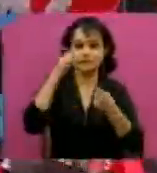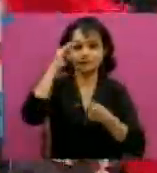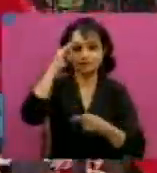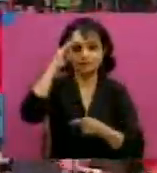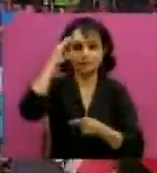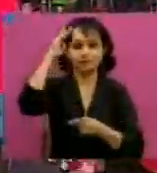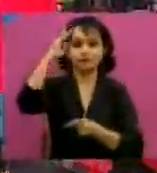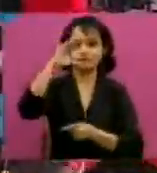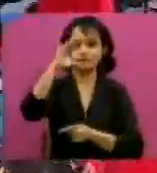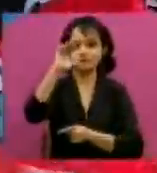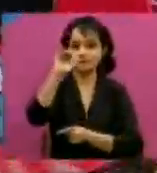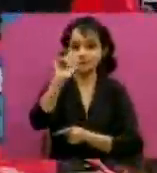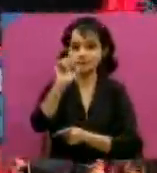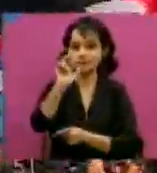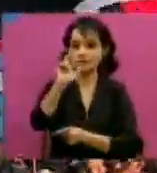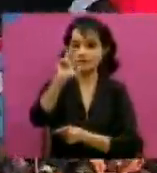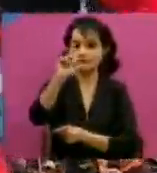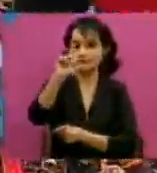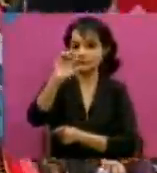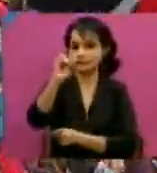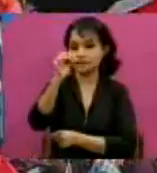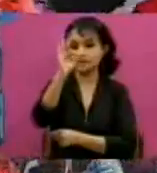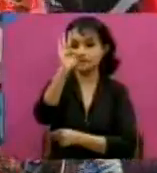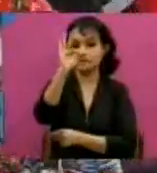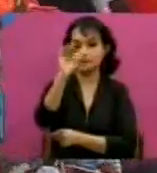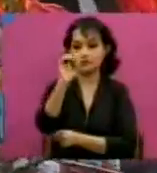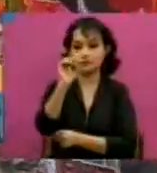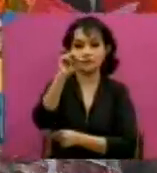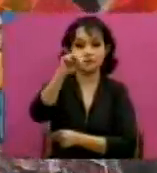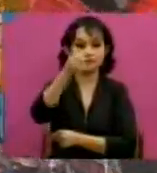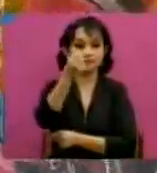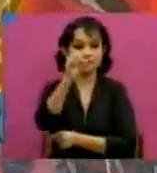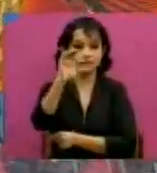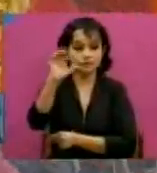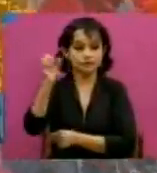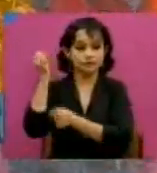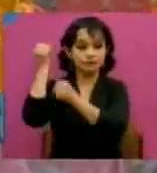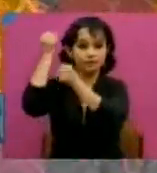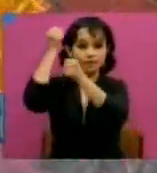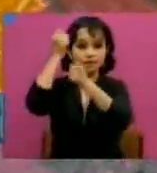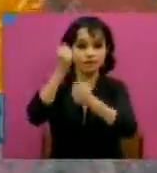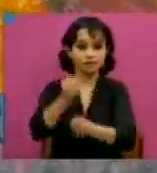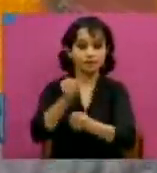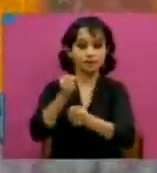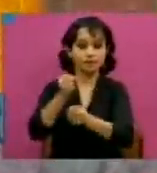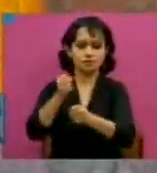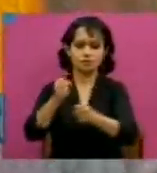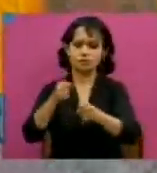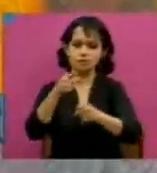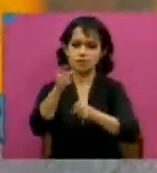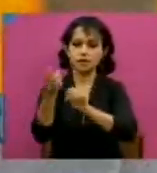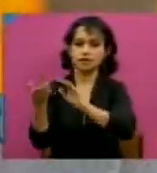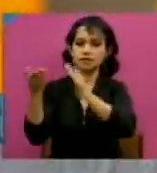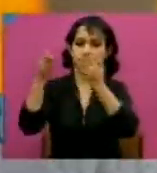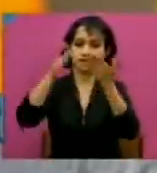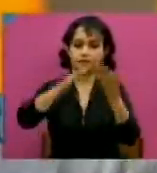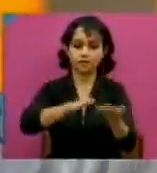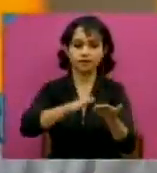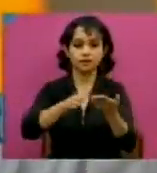Comandante Carlos, Carlos Fonseca, Tayacán vencedor de la